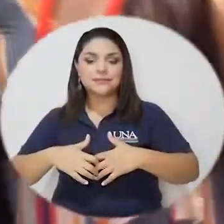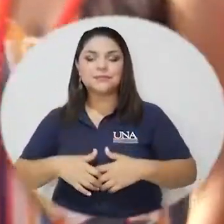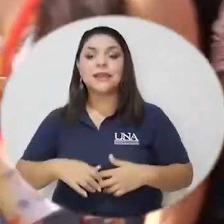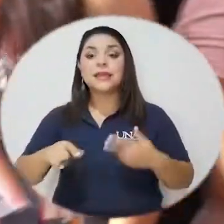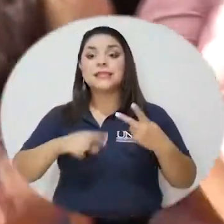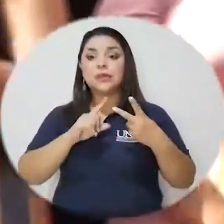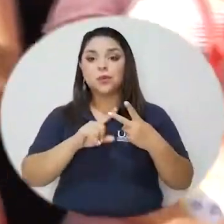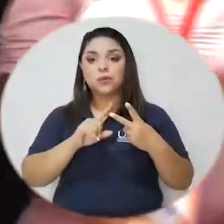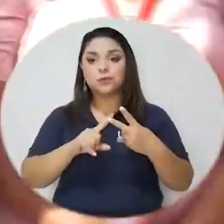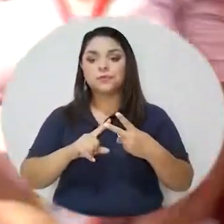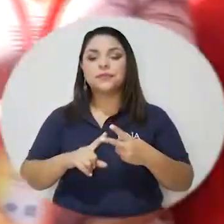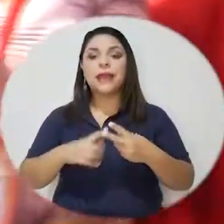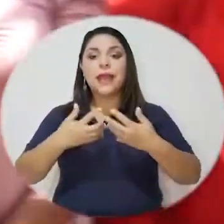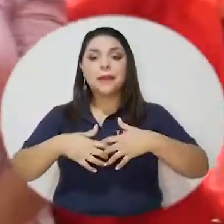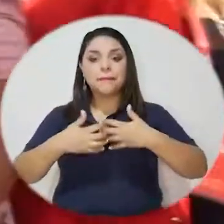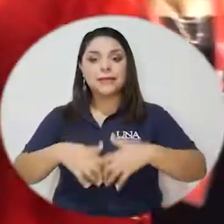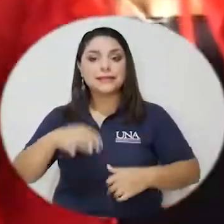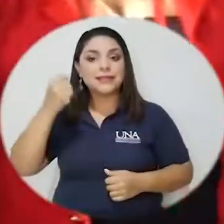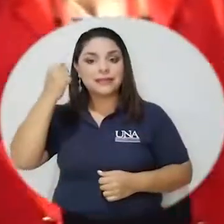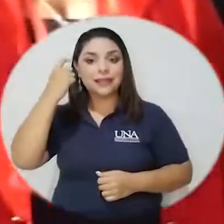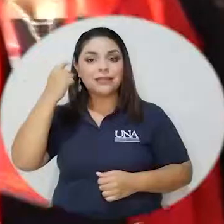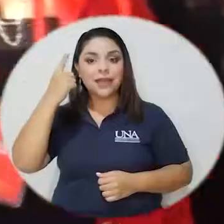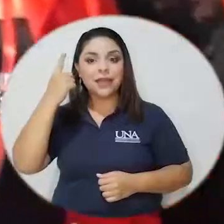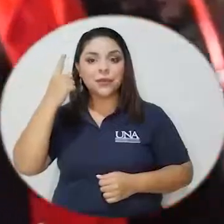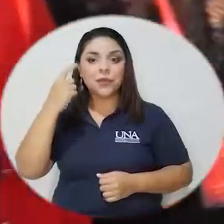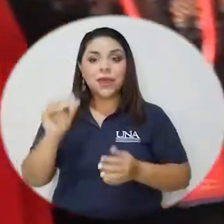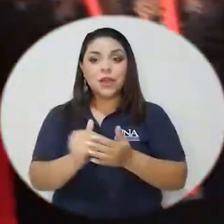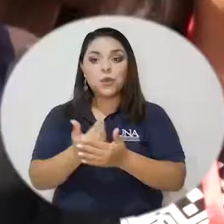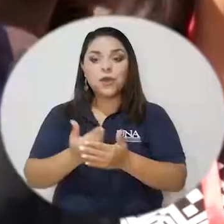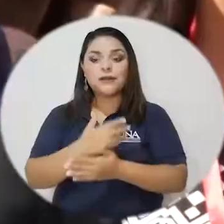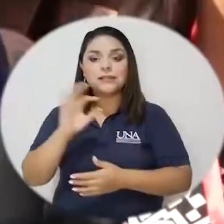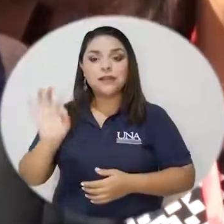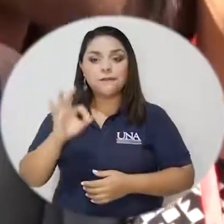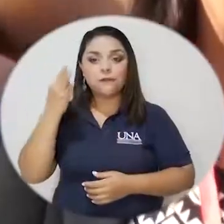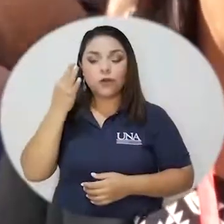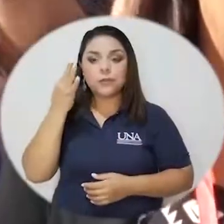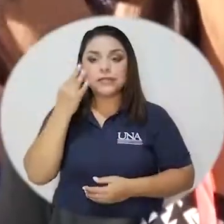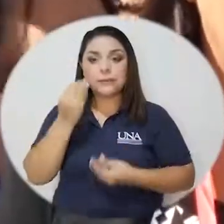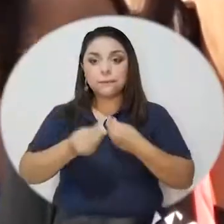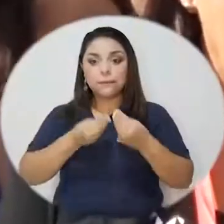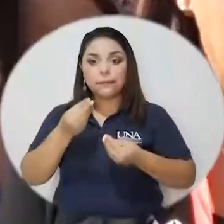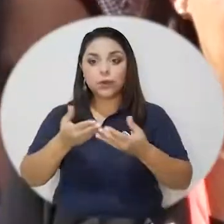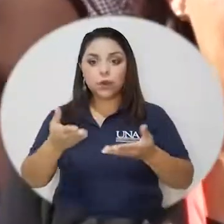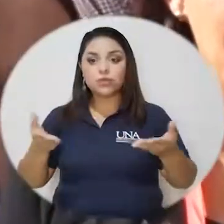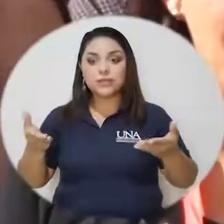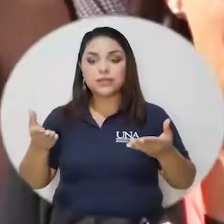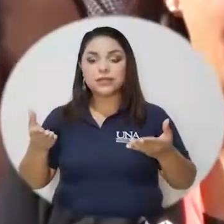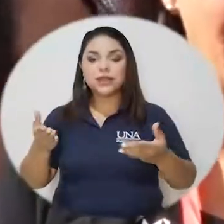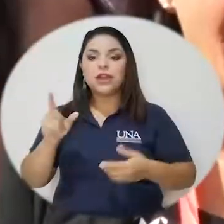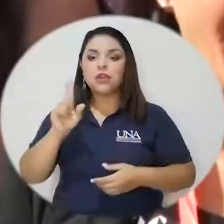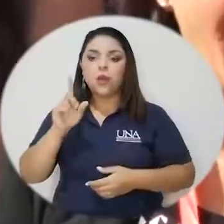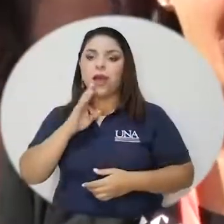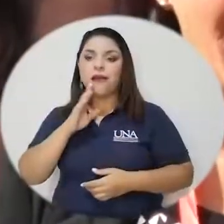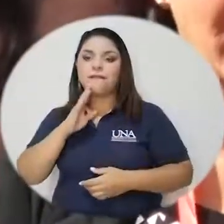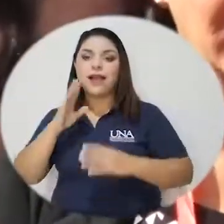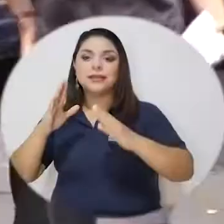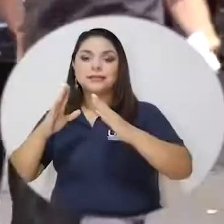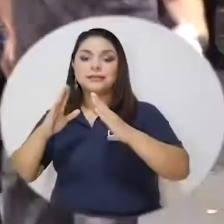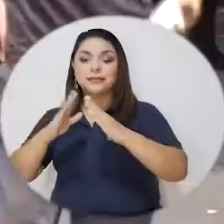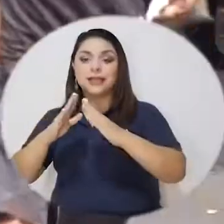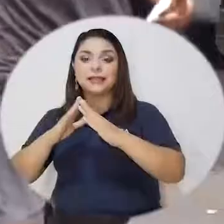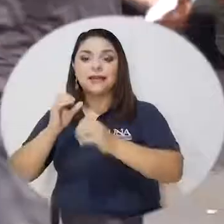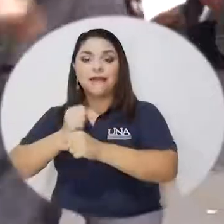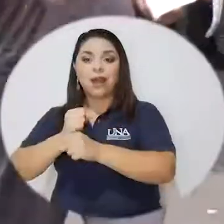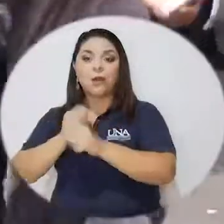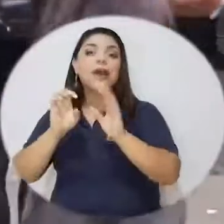de que con las nuevas formas de producir, don Olma habla del teletrabajo, pueden abaratar las